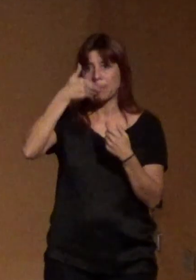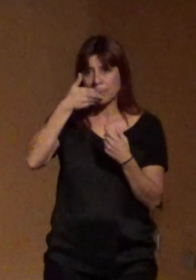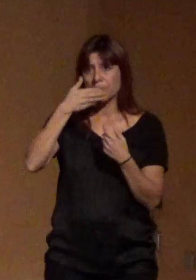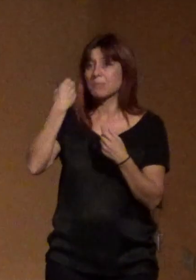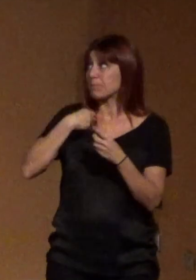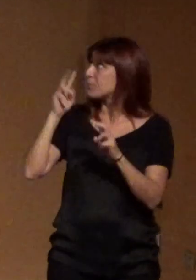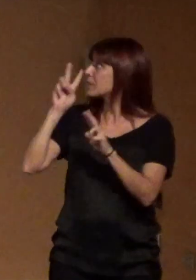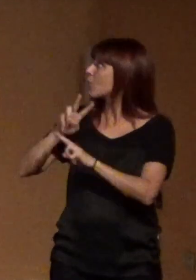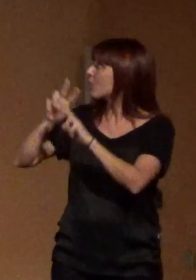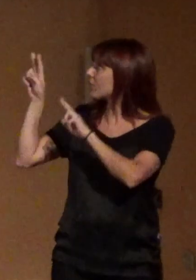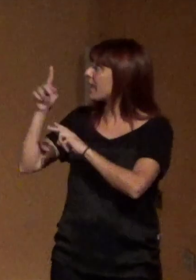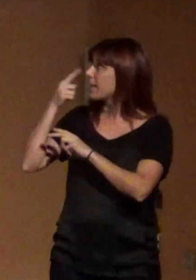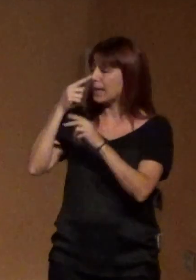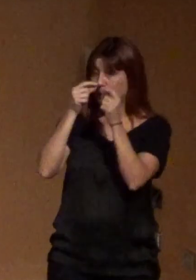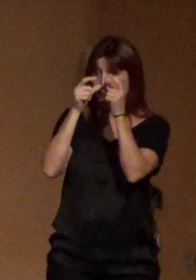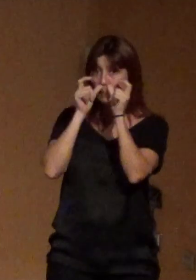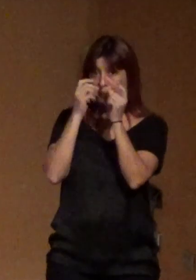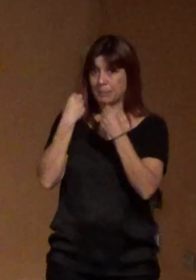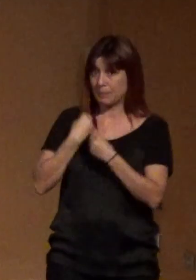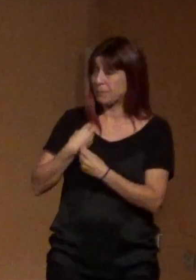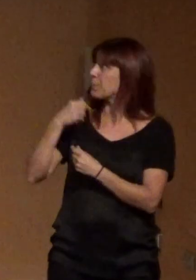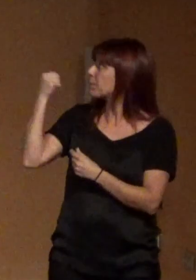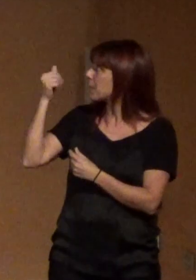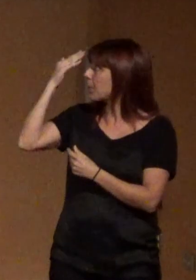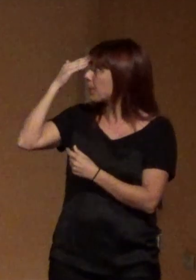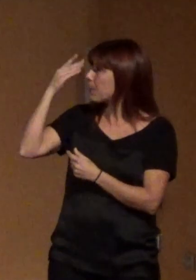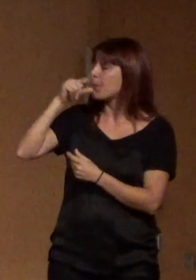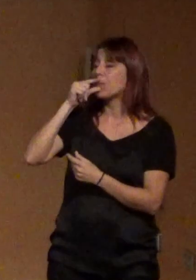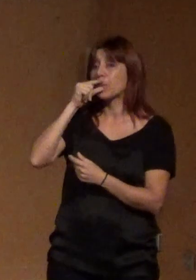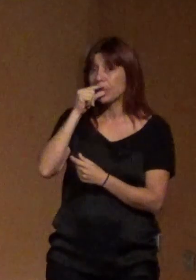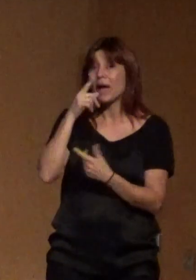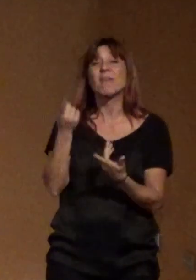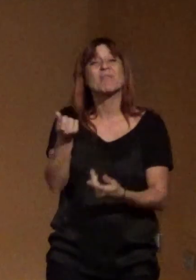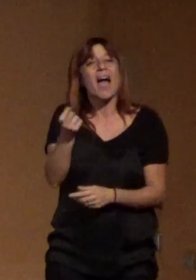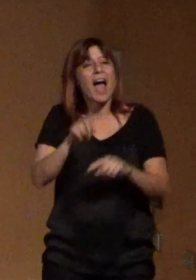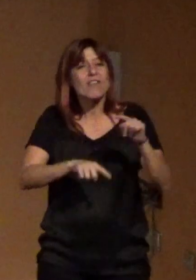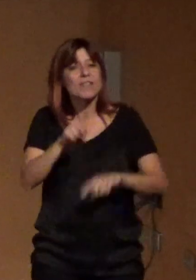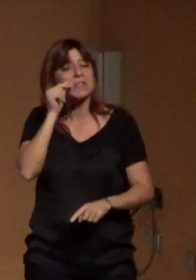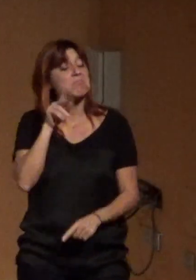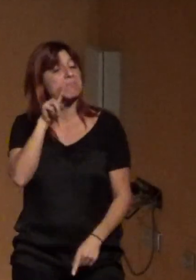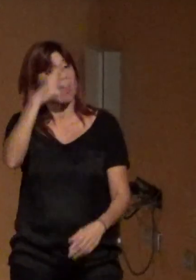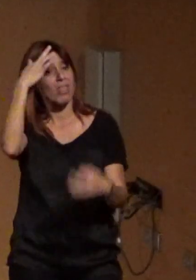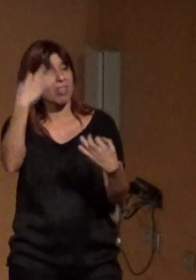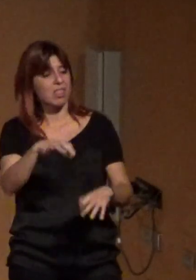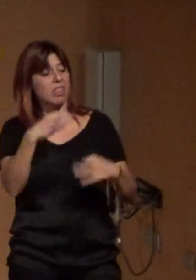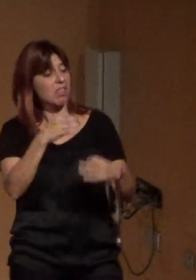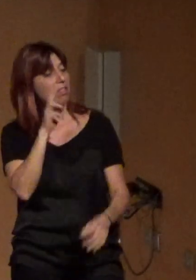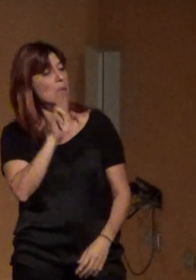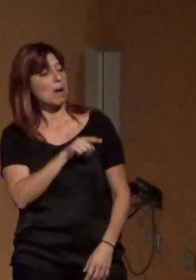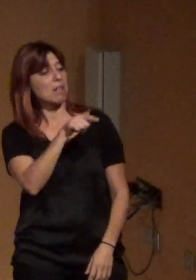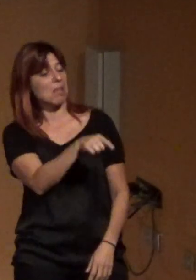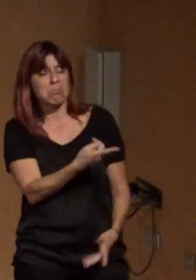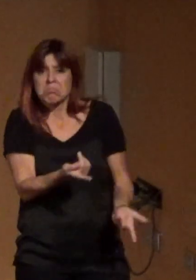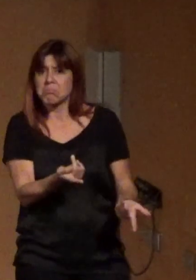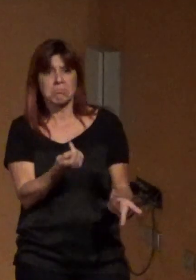filtro aplanado, la raíz hundida, la hendidura palpebral pequeña. Y a veces estos chicos pasan desapercibidos porque nadie dice que bebe lo que bebe